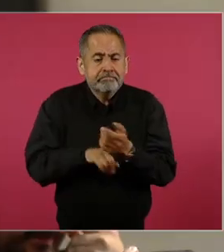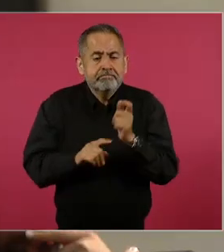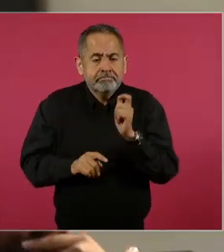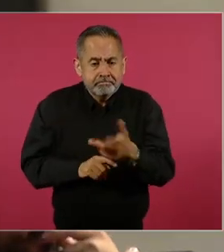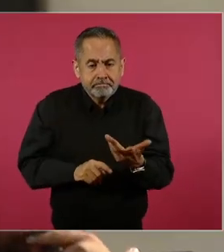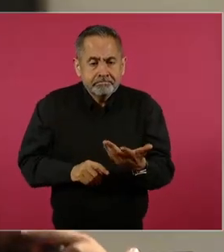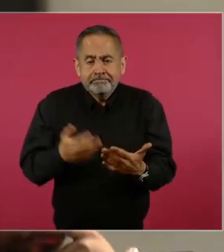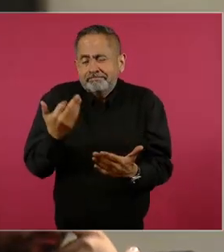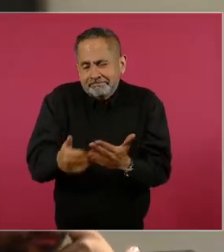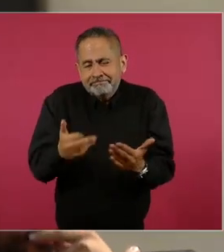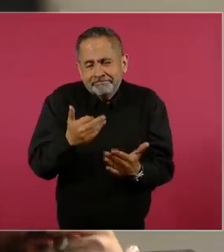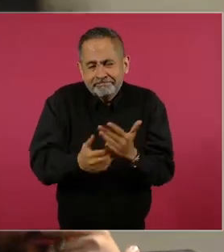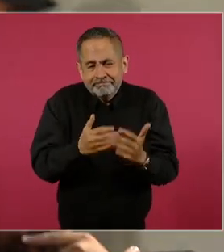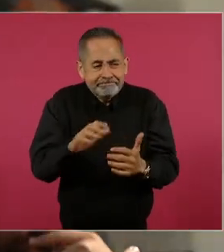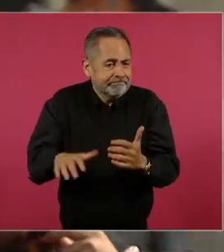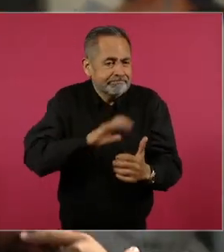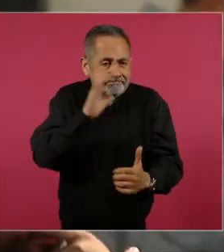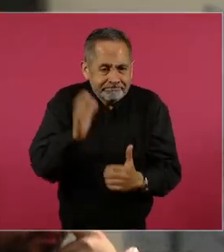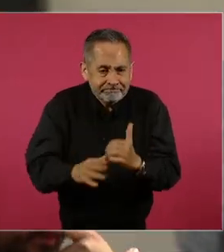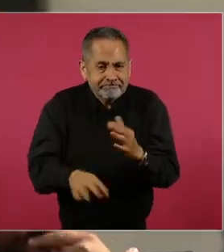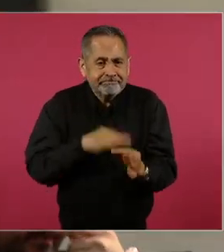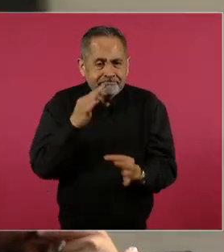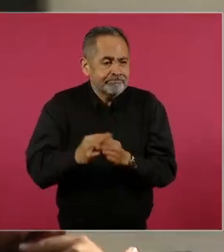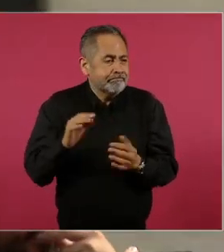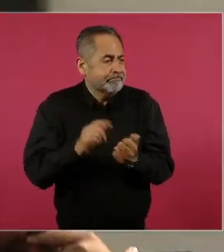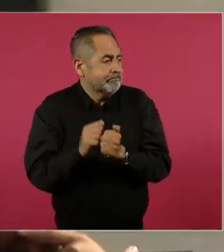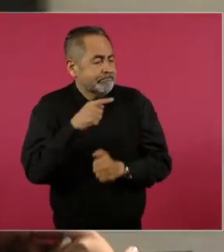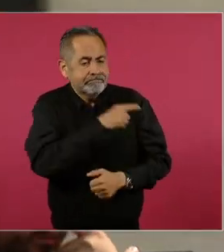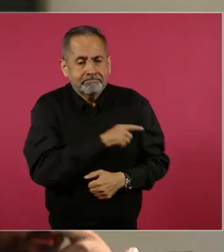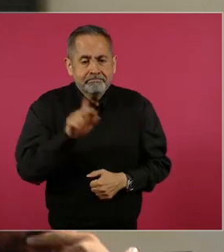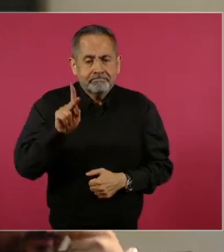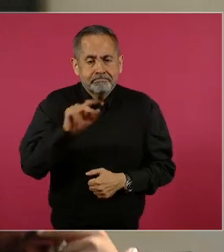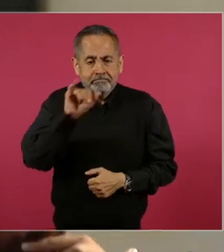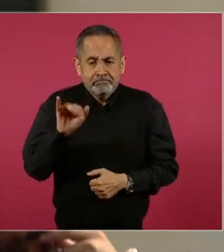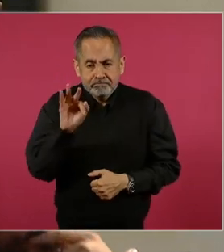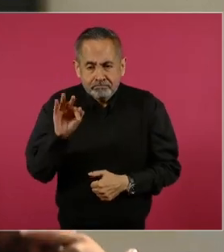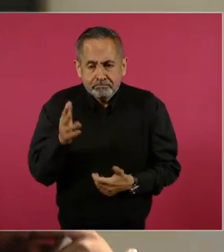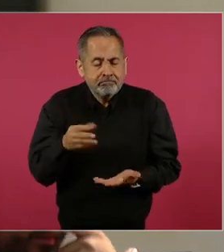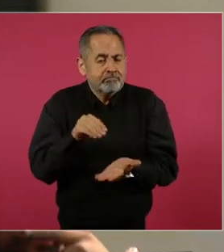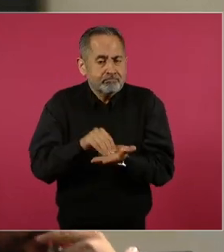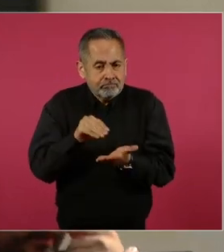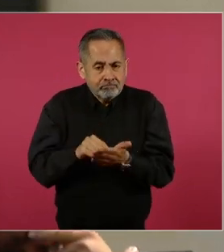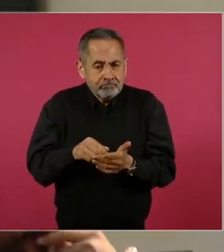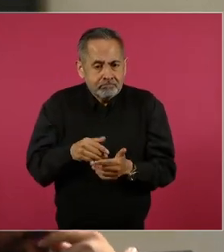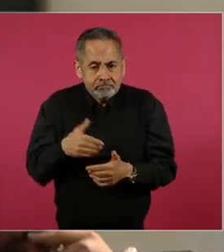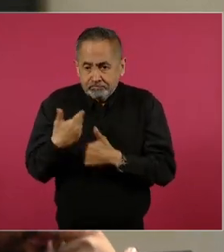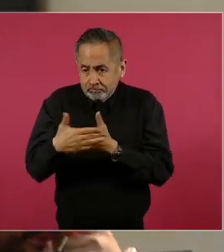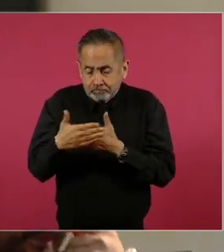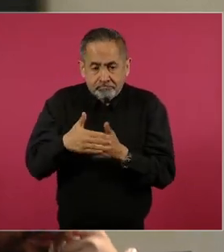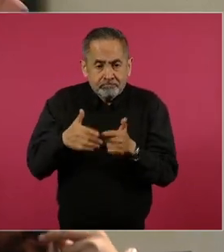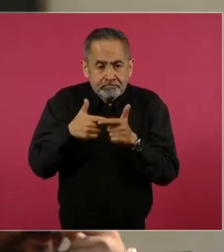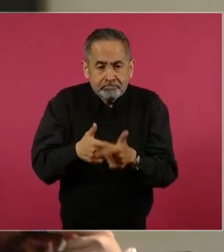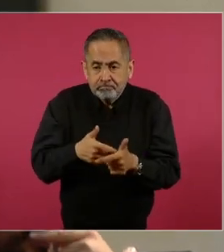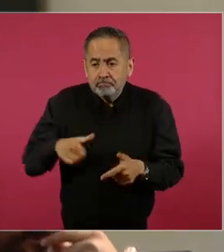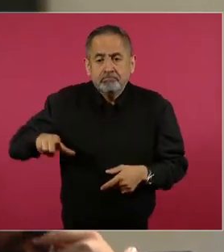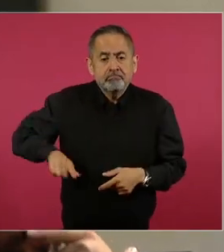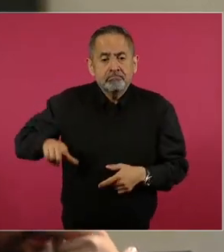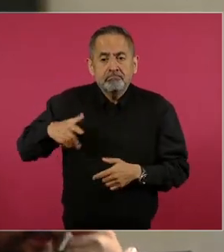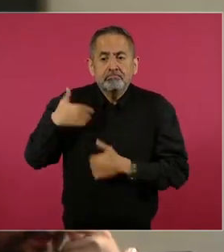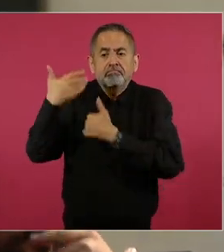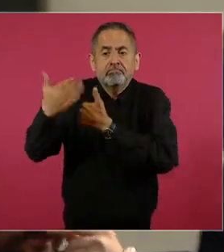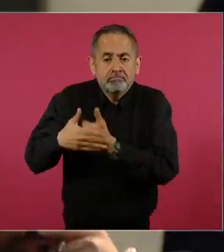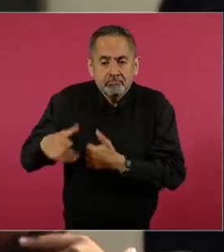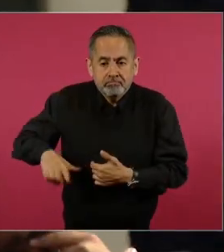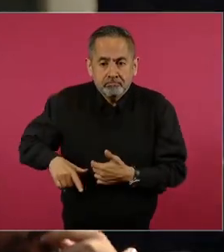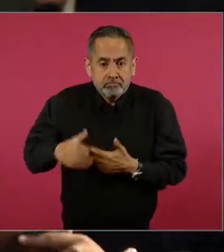que quedaron de alguna manera inconclusos con el Poder Judicial, y si se va a seguir dando seguimiento en el gobierno que viene?